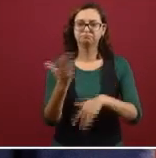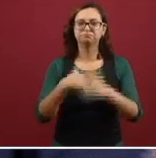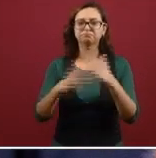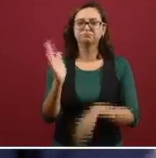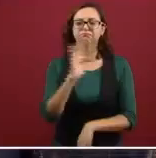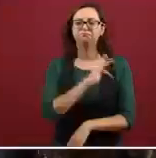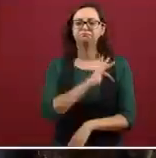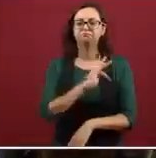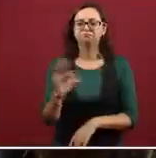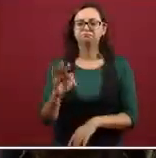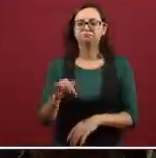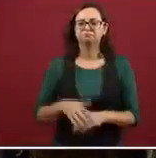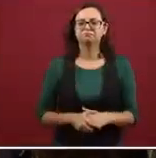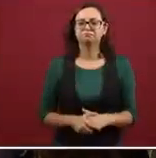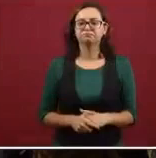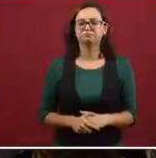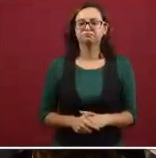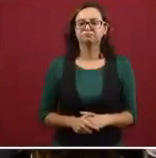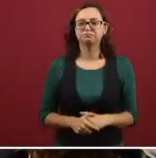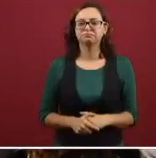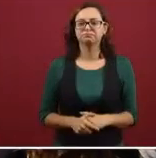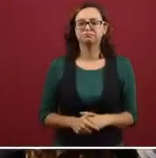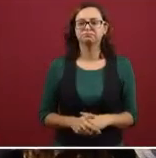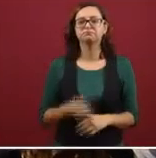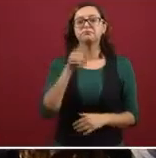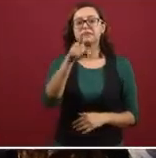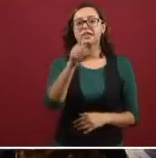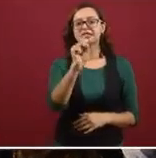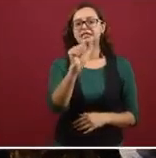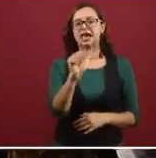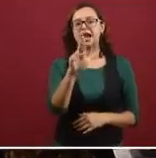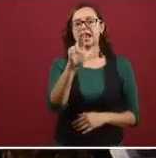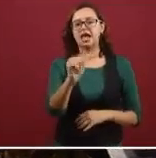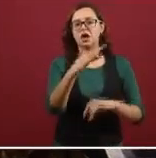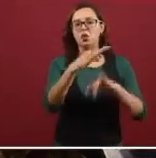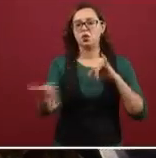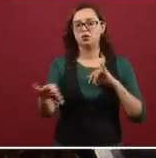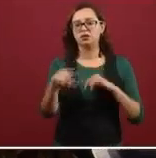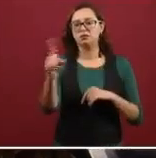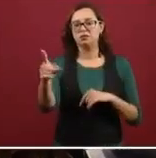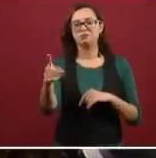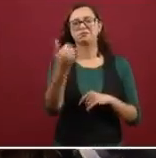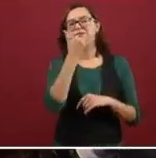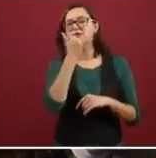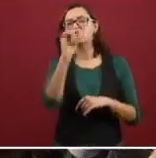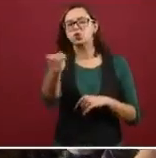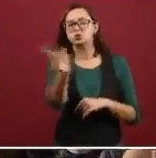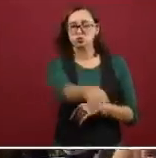país. A ver, Sara, terminamos con Sara. Contigo después.